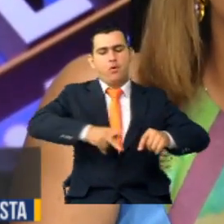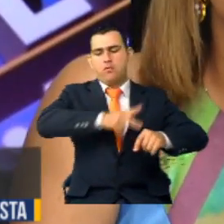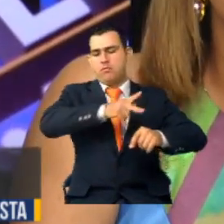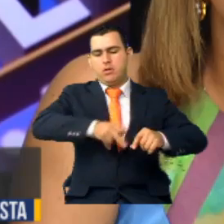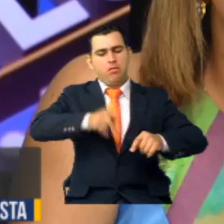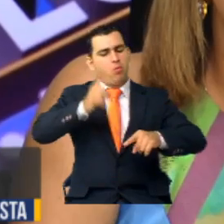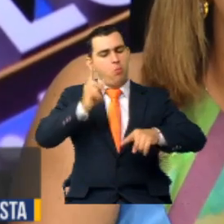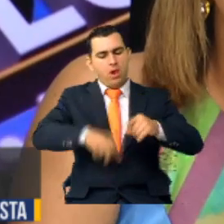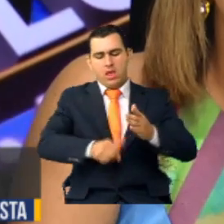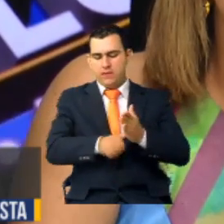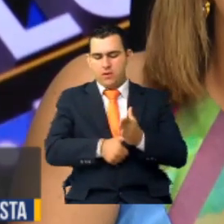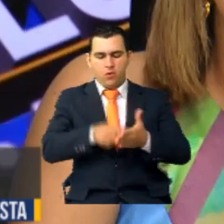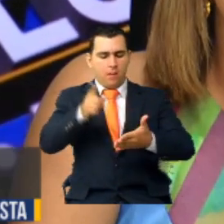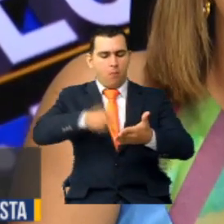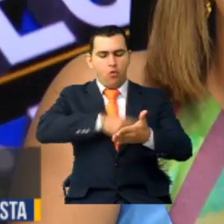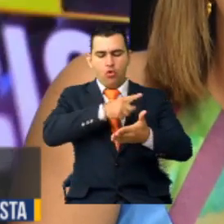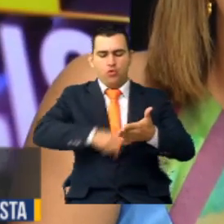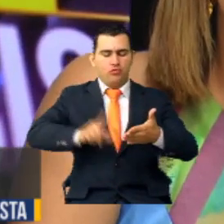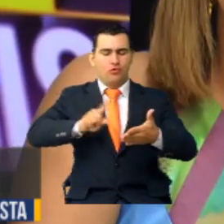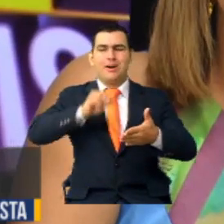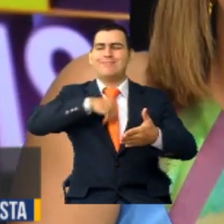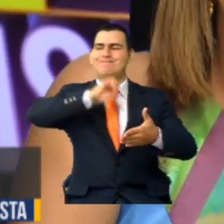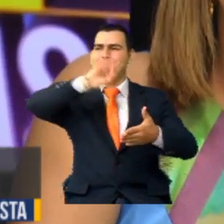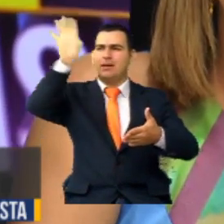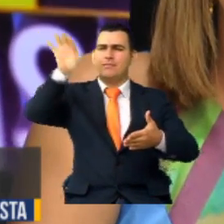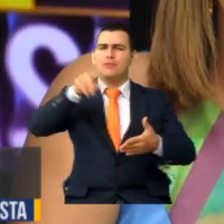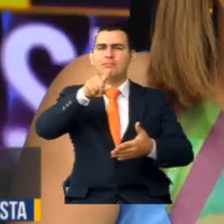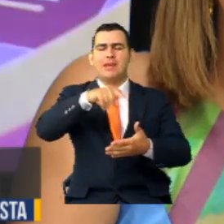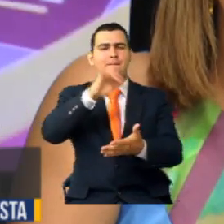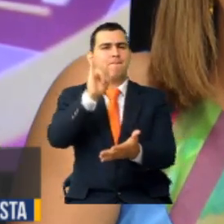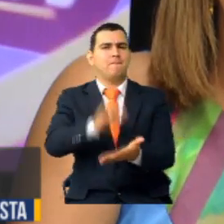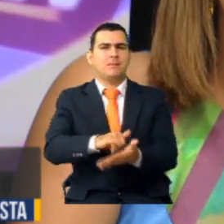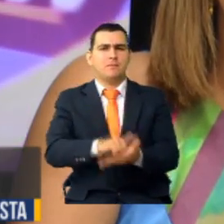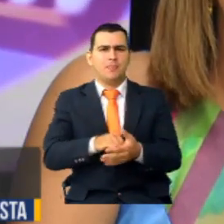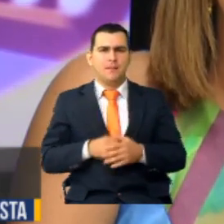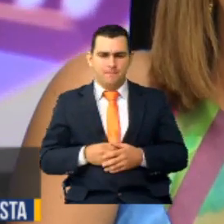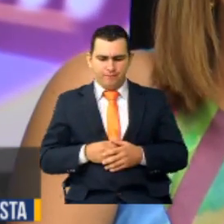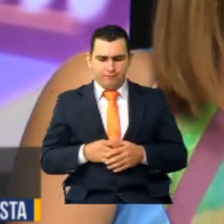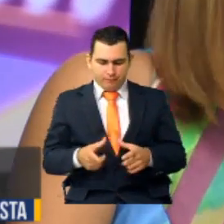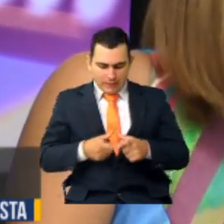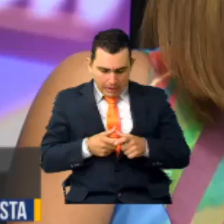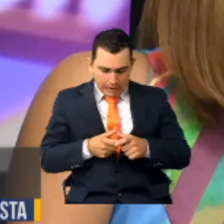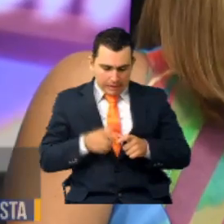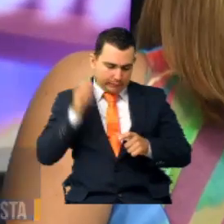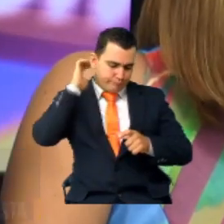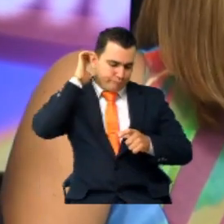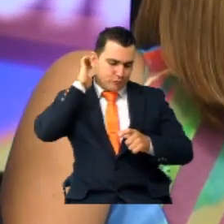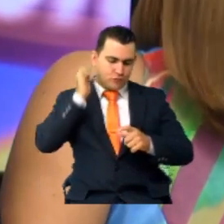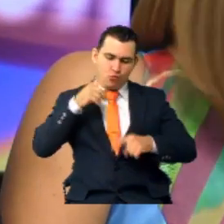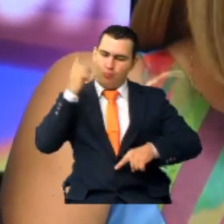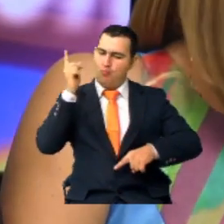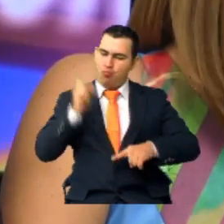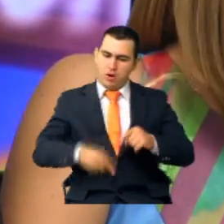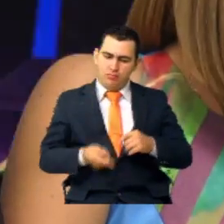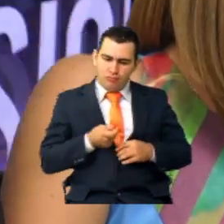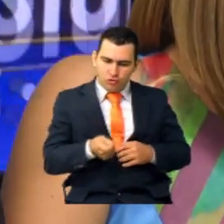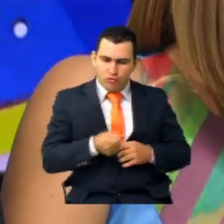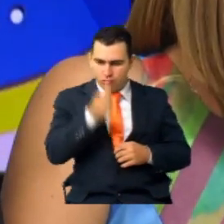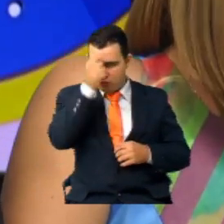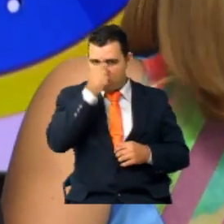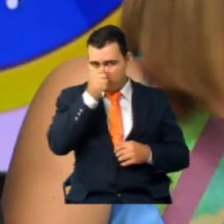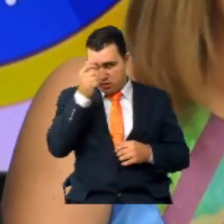en Barranca Bermeja, a usted le pasó ese caso. Es decir, usted, según las cosas como están, no podría votar el próximo domingo por usted